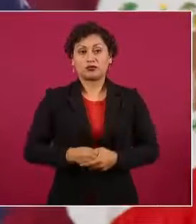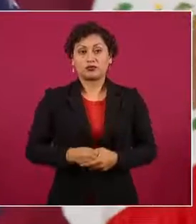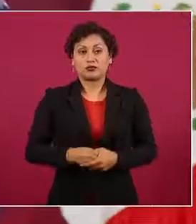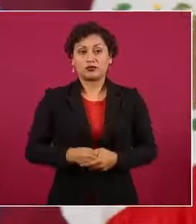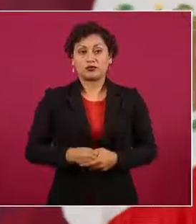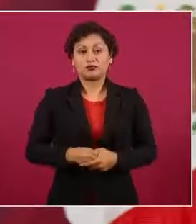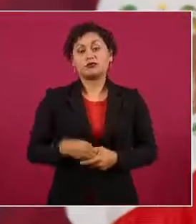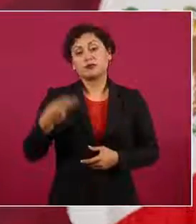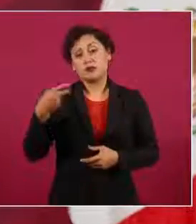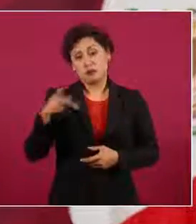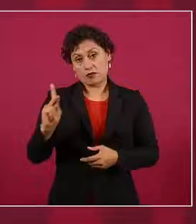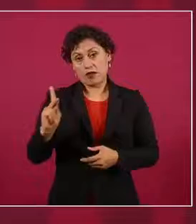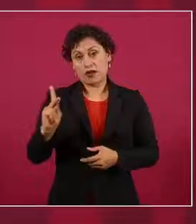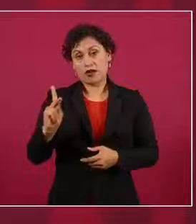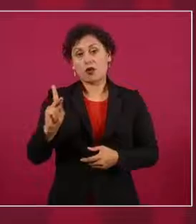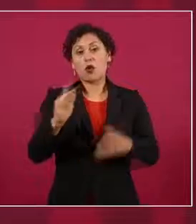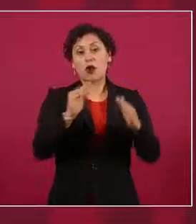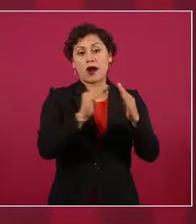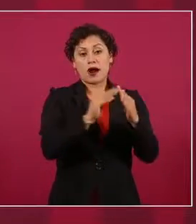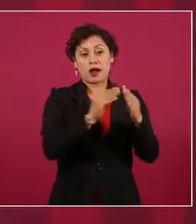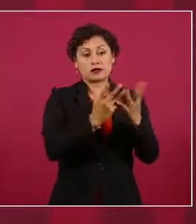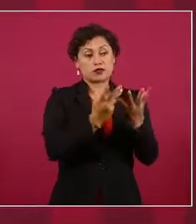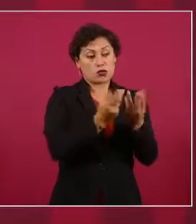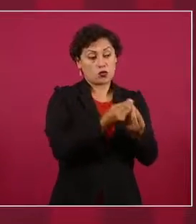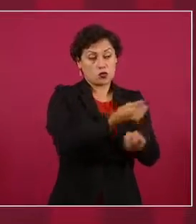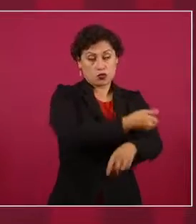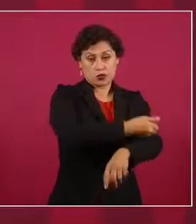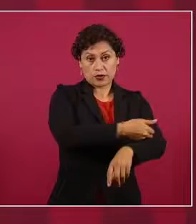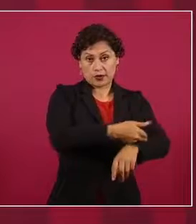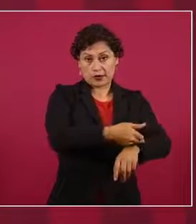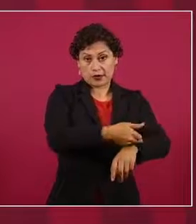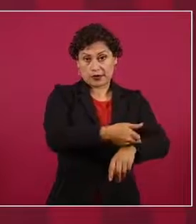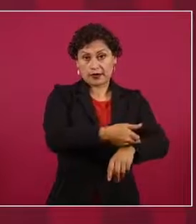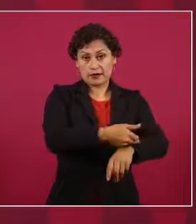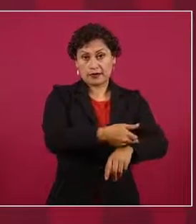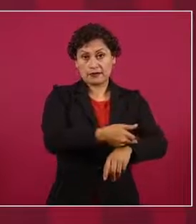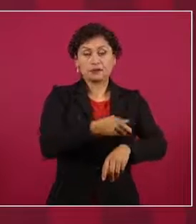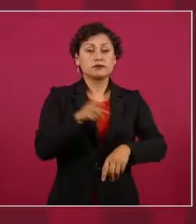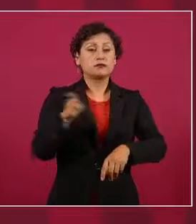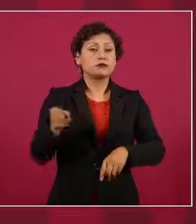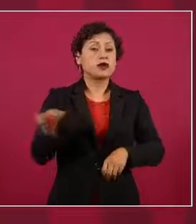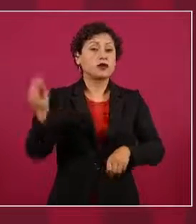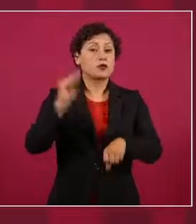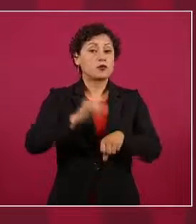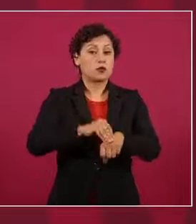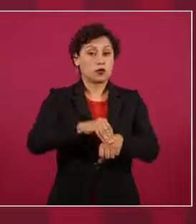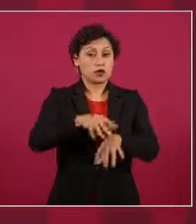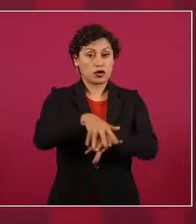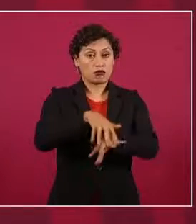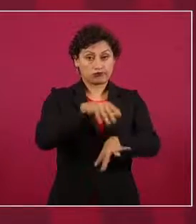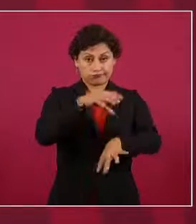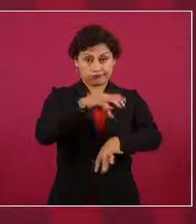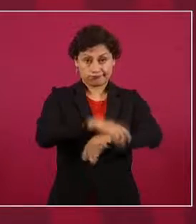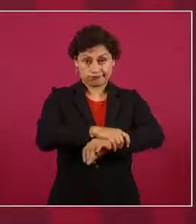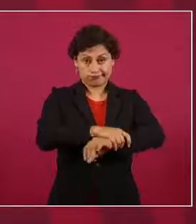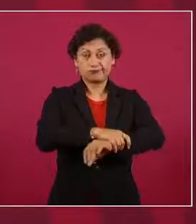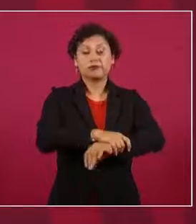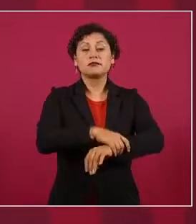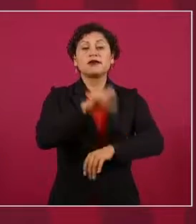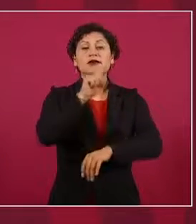en casa de familiares con un brazalete y con vigilancia, pero